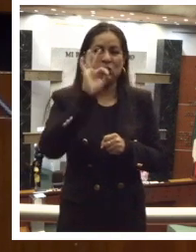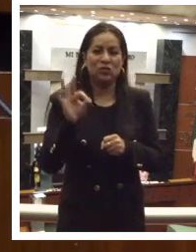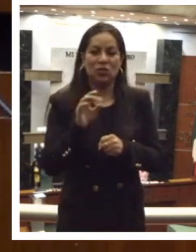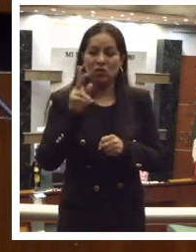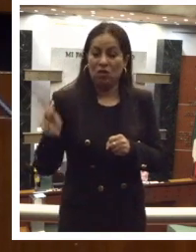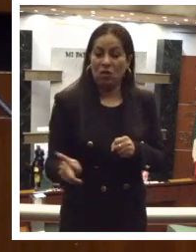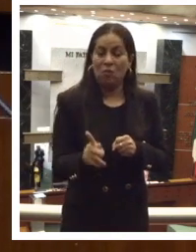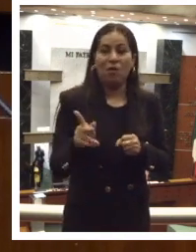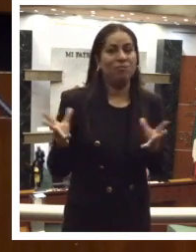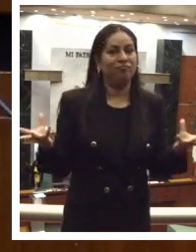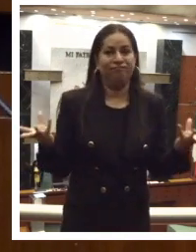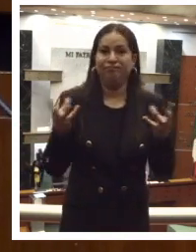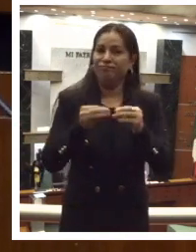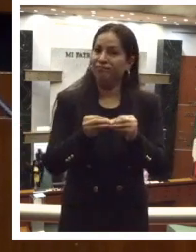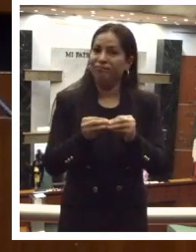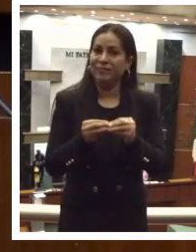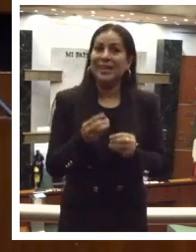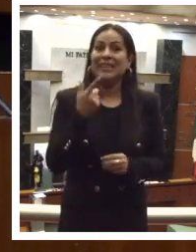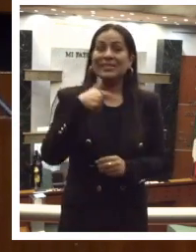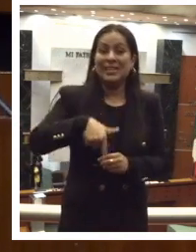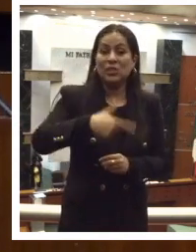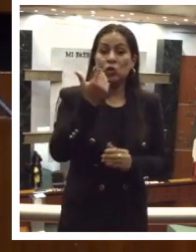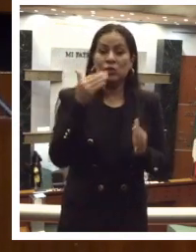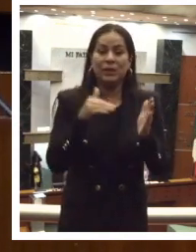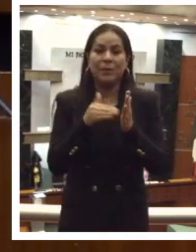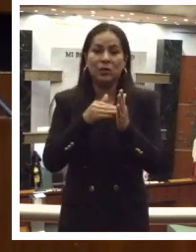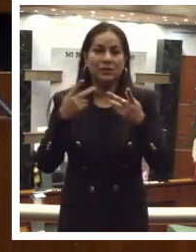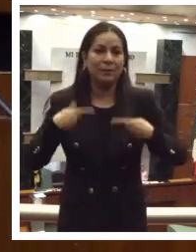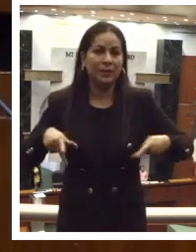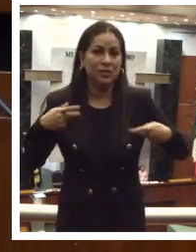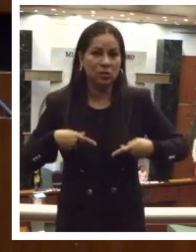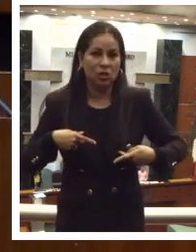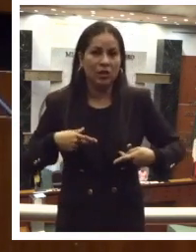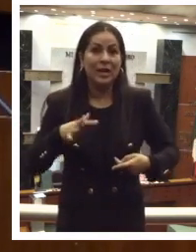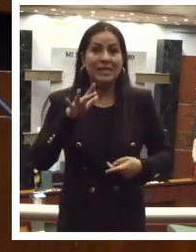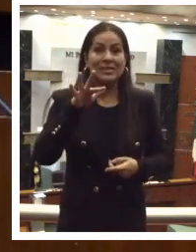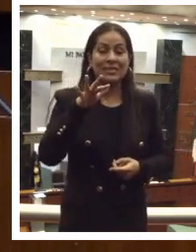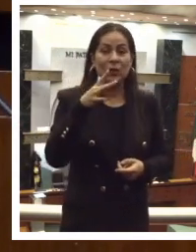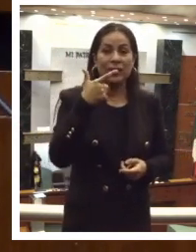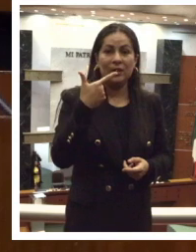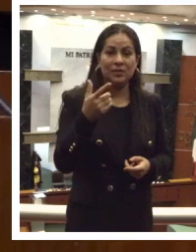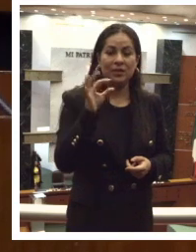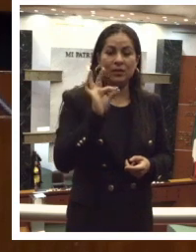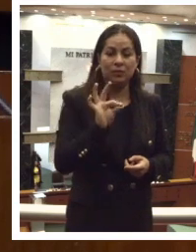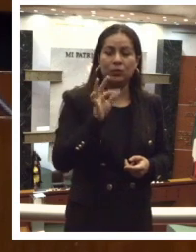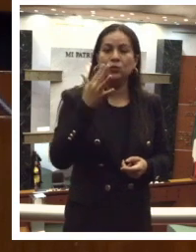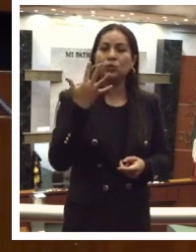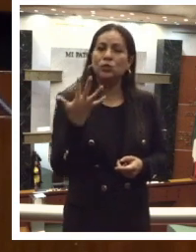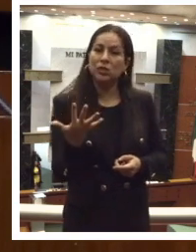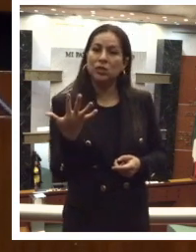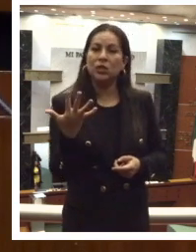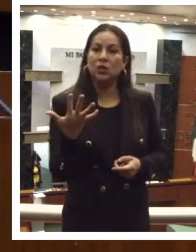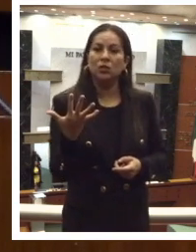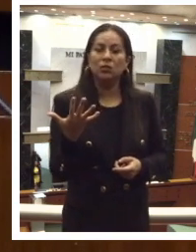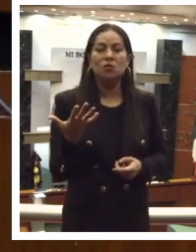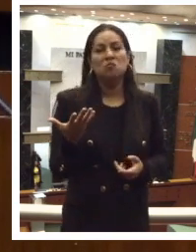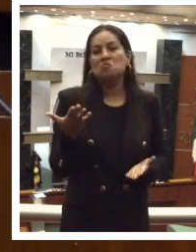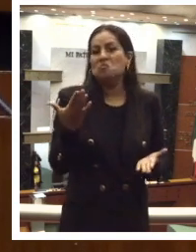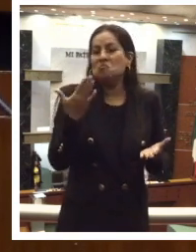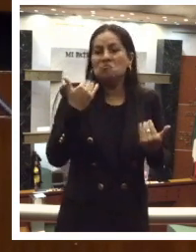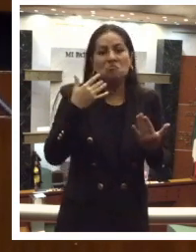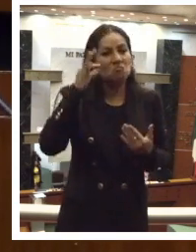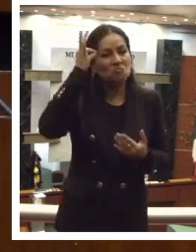la población total. De estas 12 millones de personas, el 57.5% carece de